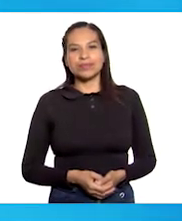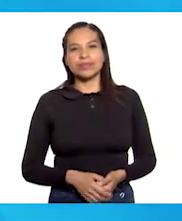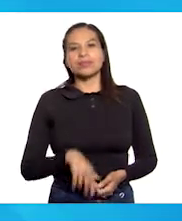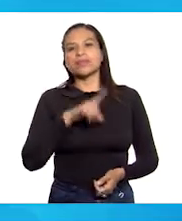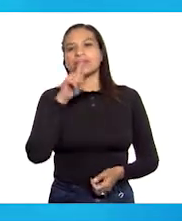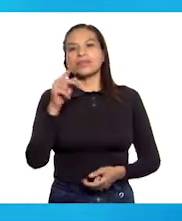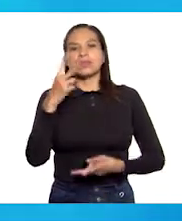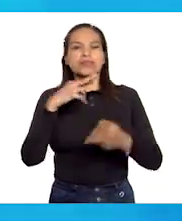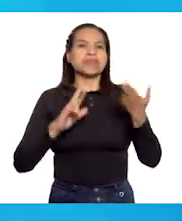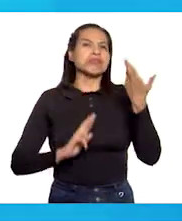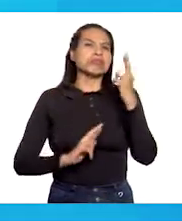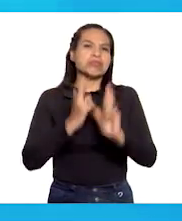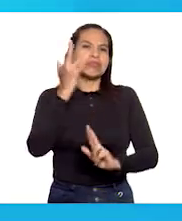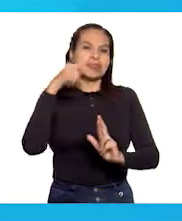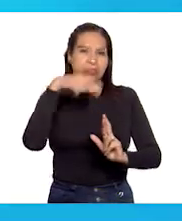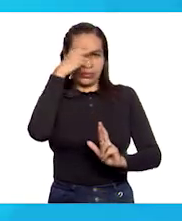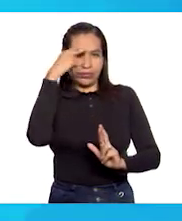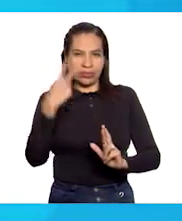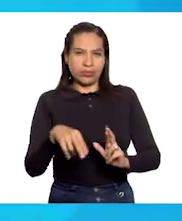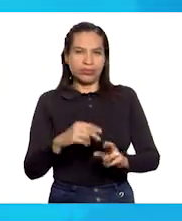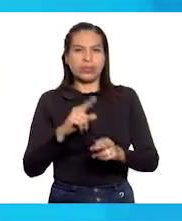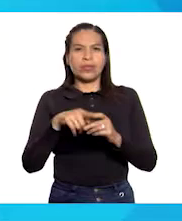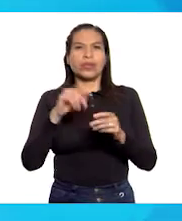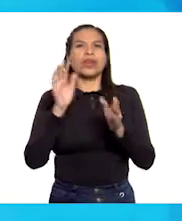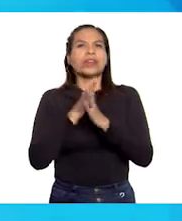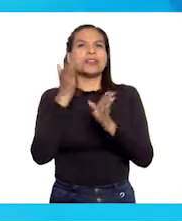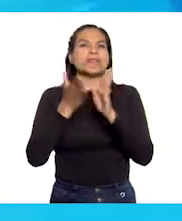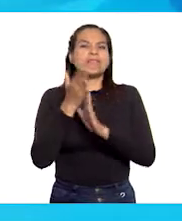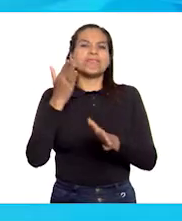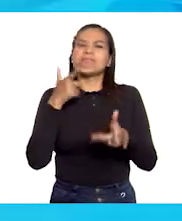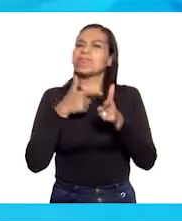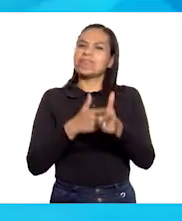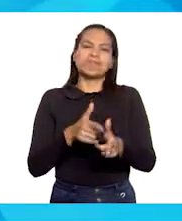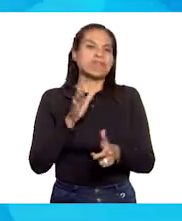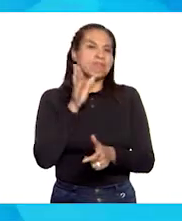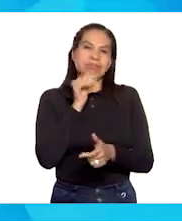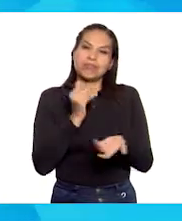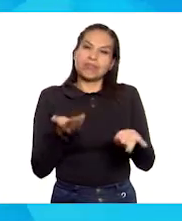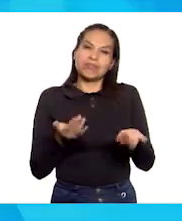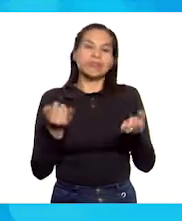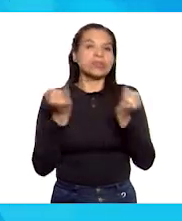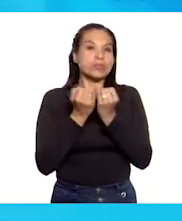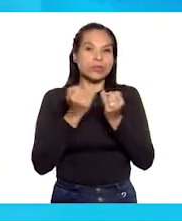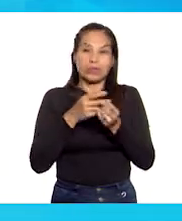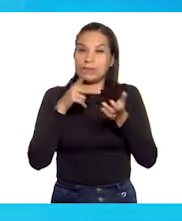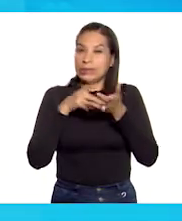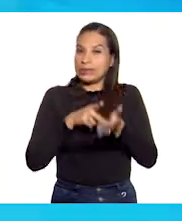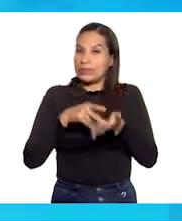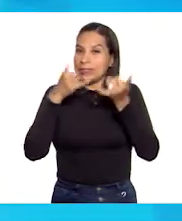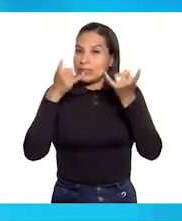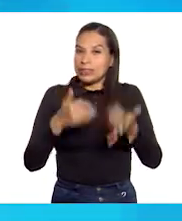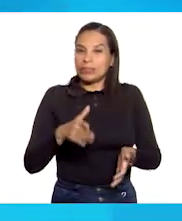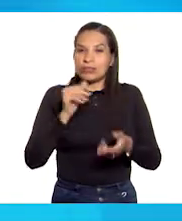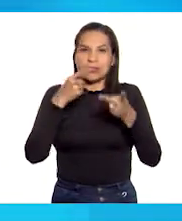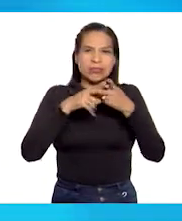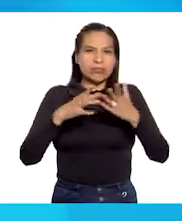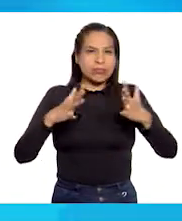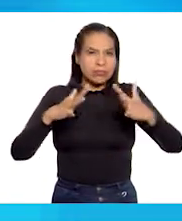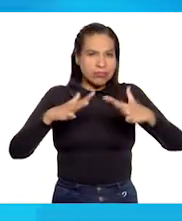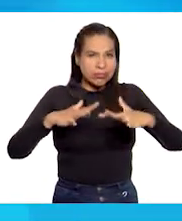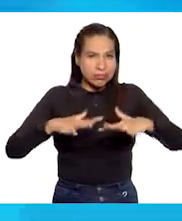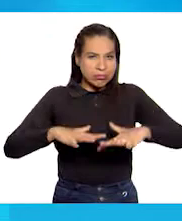Luego vino la Revolución Mexicana y la obra no se pudo continuar. Además de que pesaba tanto que se comenzó a